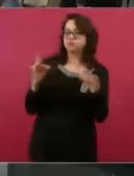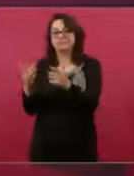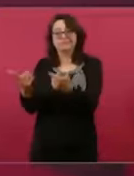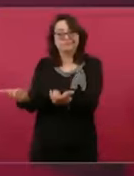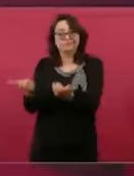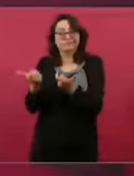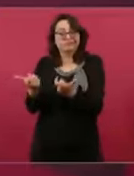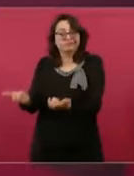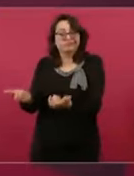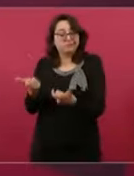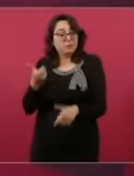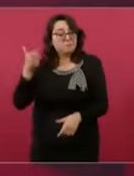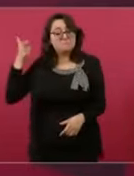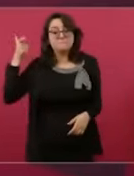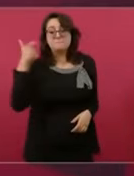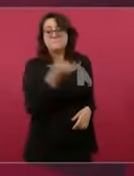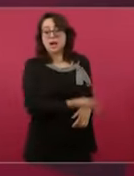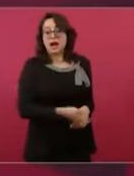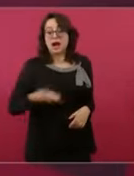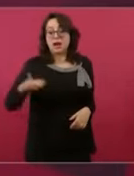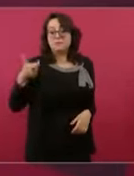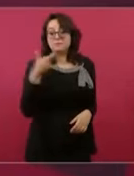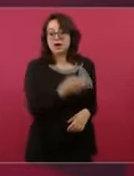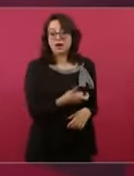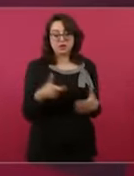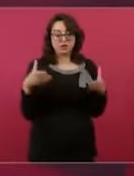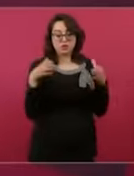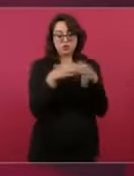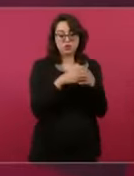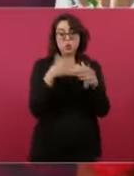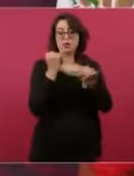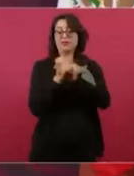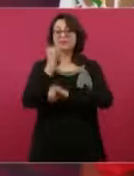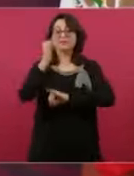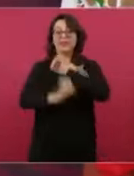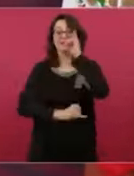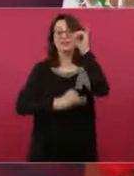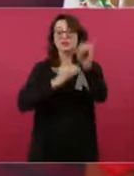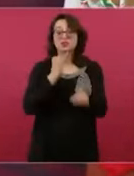internacionales que los contratan.